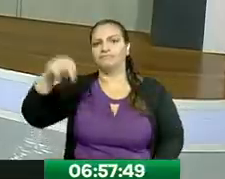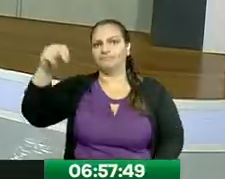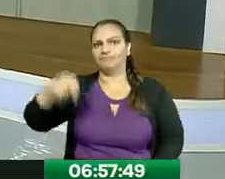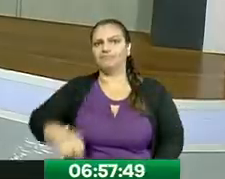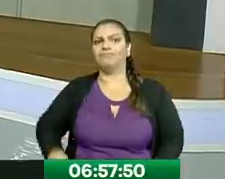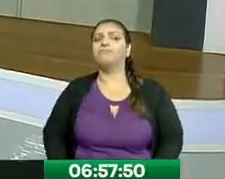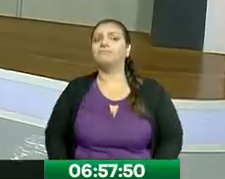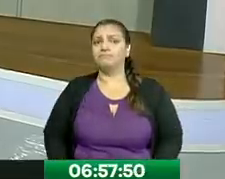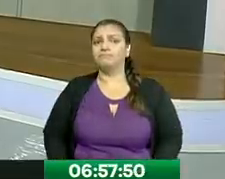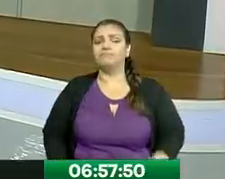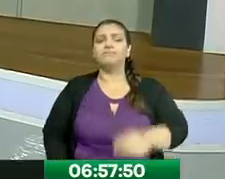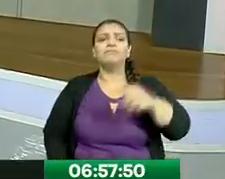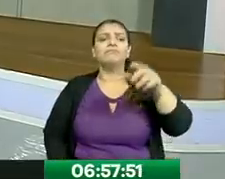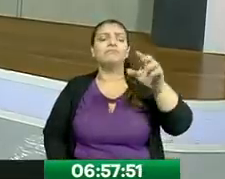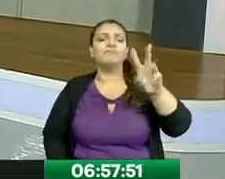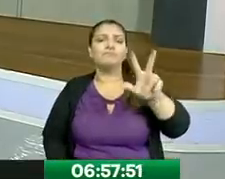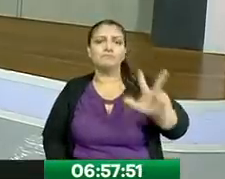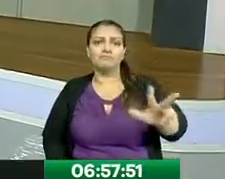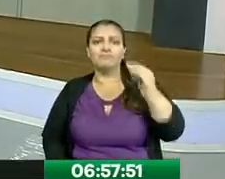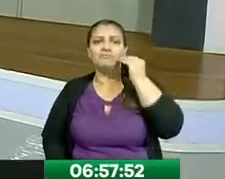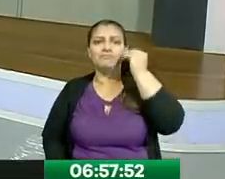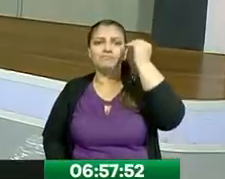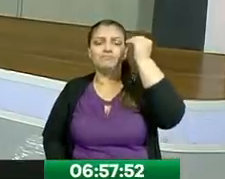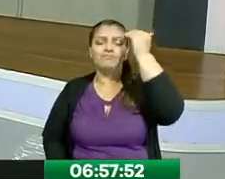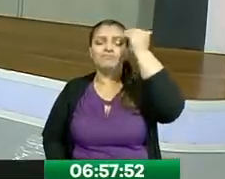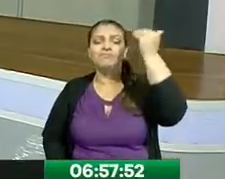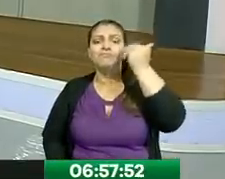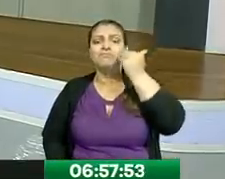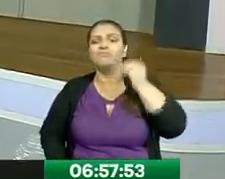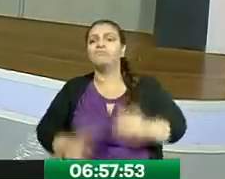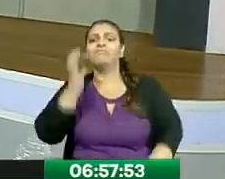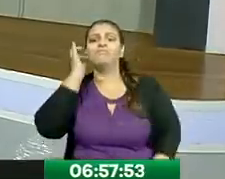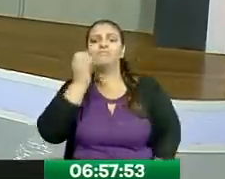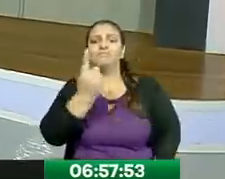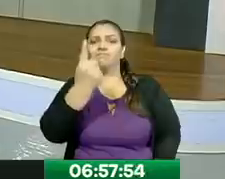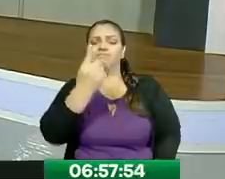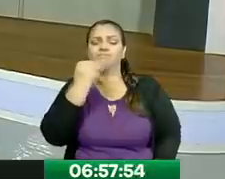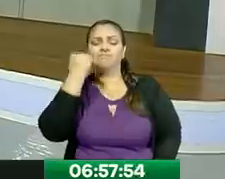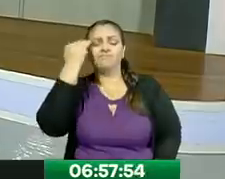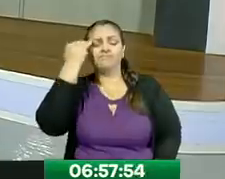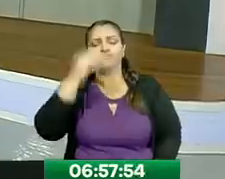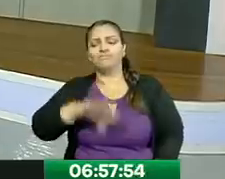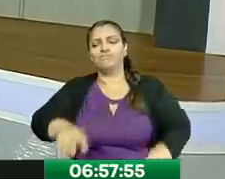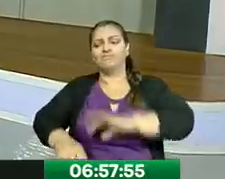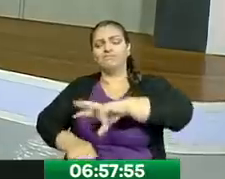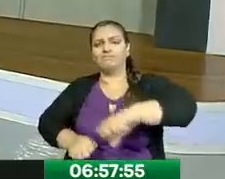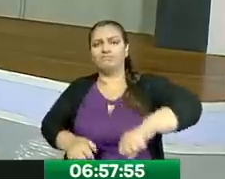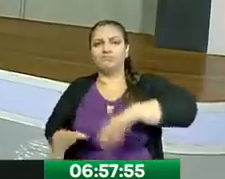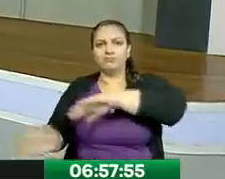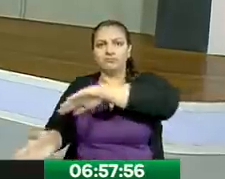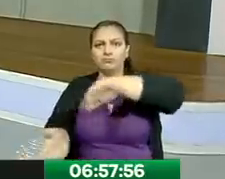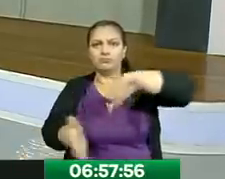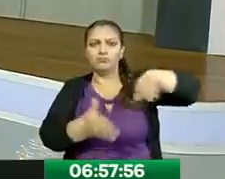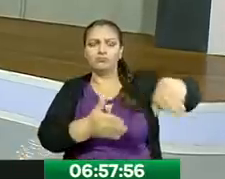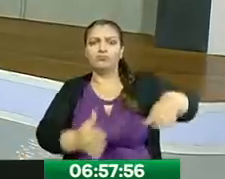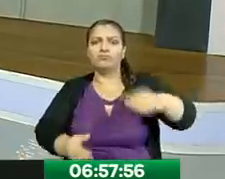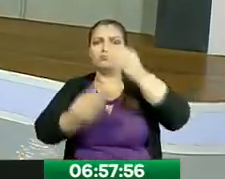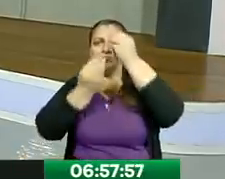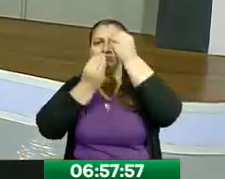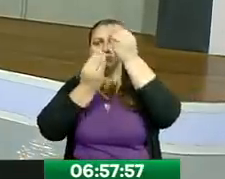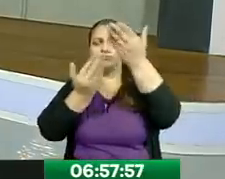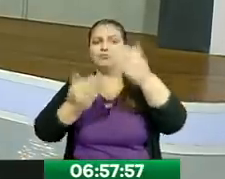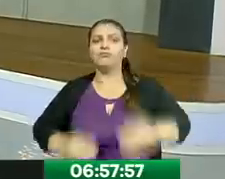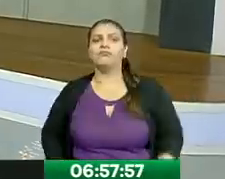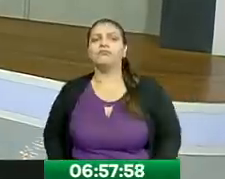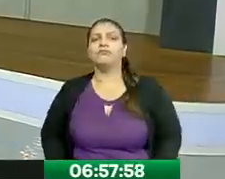adulta mayor hoy en además señoras y señores encontramos que adolescente resultó herida durante una balacera ocurrida